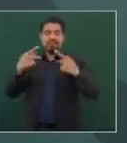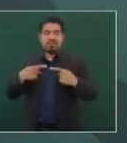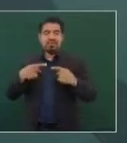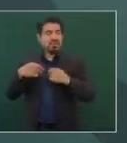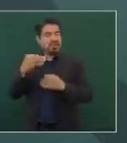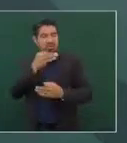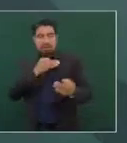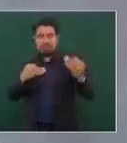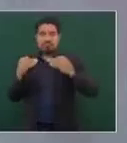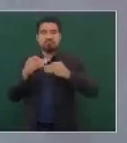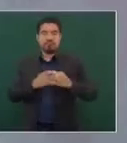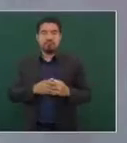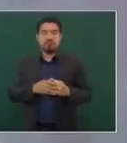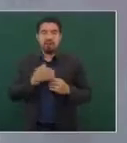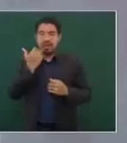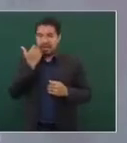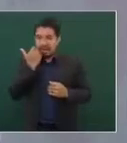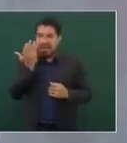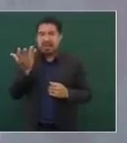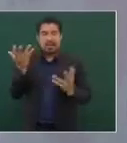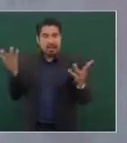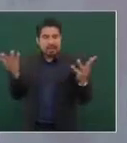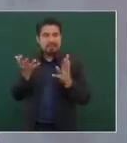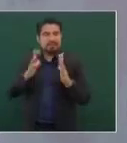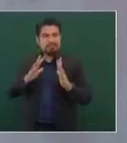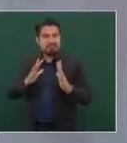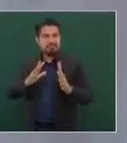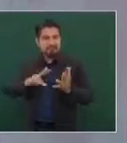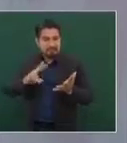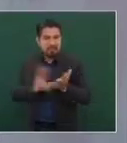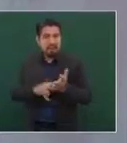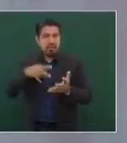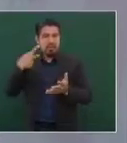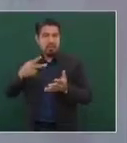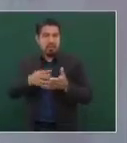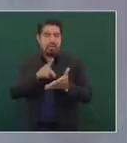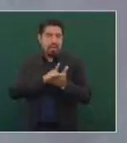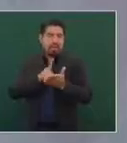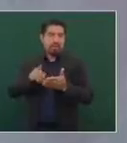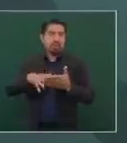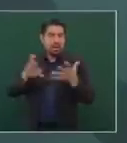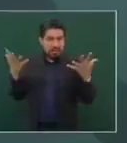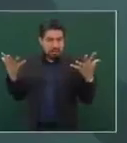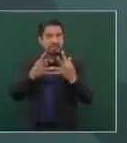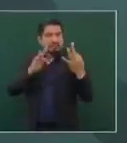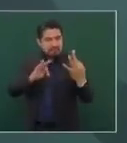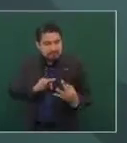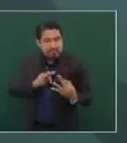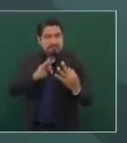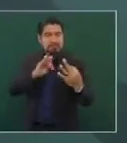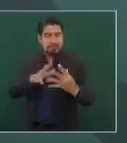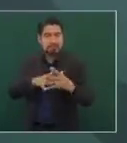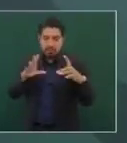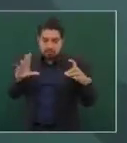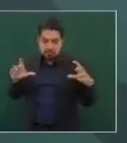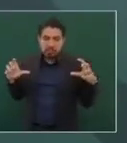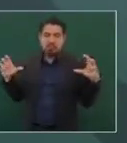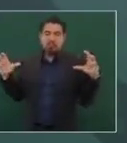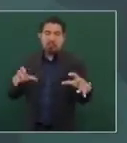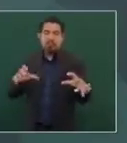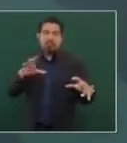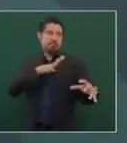dispuesto a hacer valer sus derechos. Es una voluntad colectiva